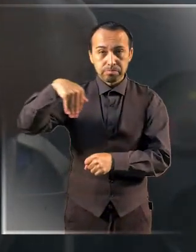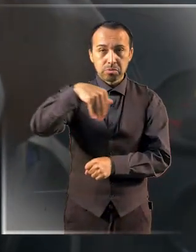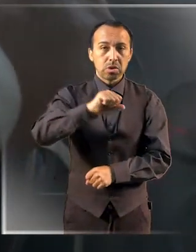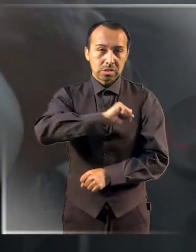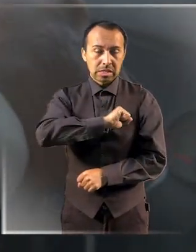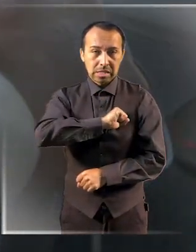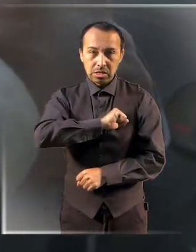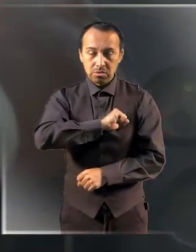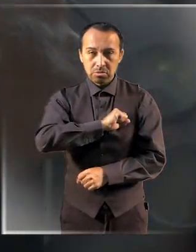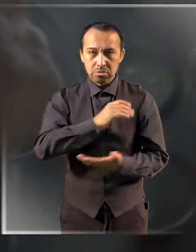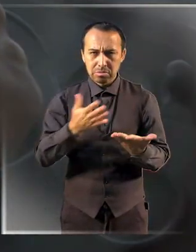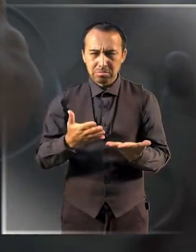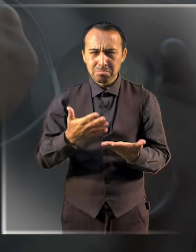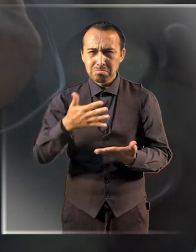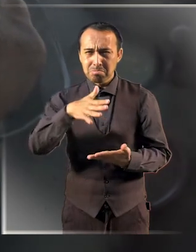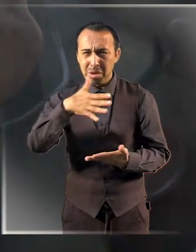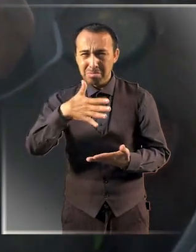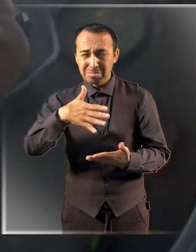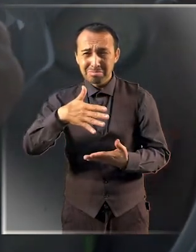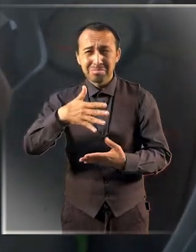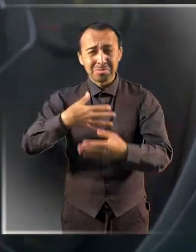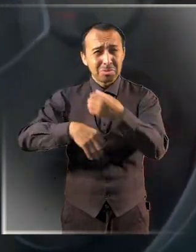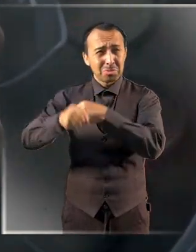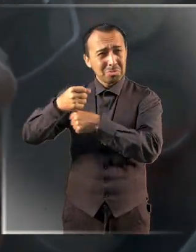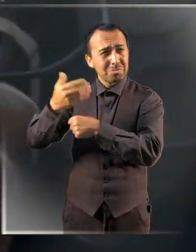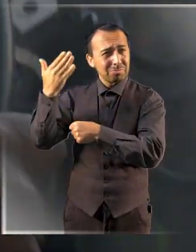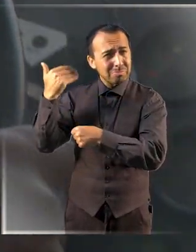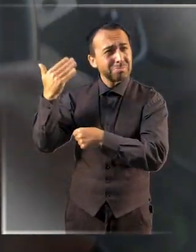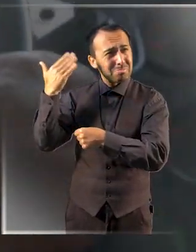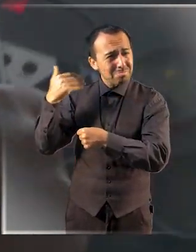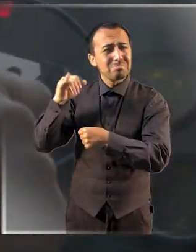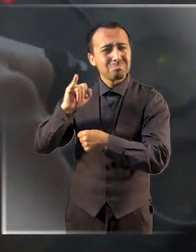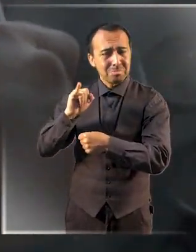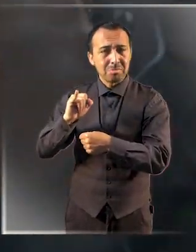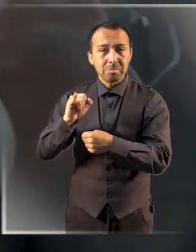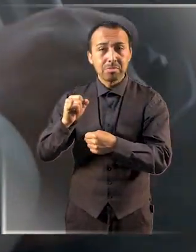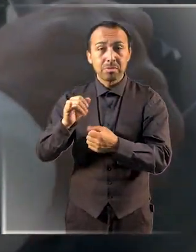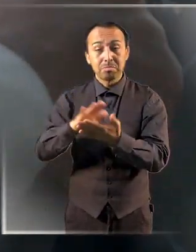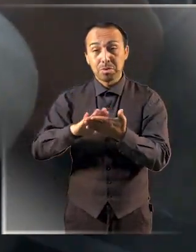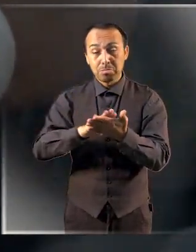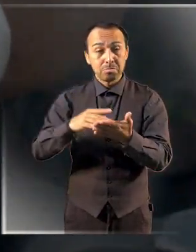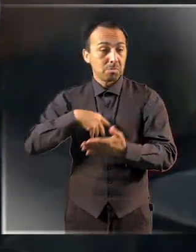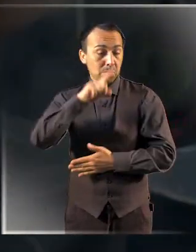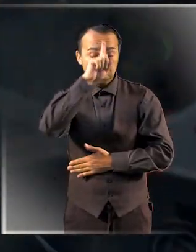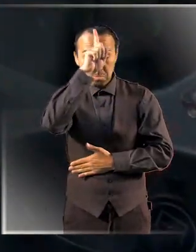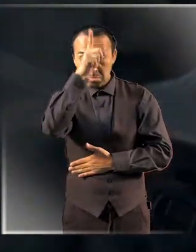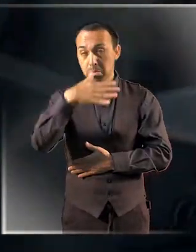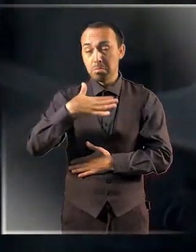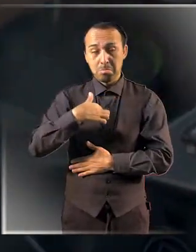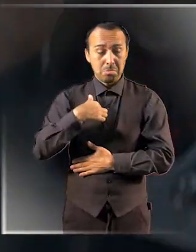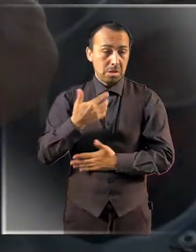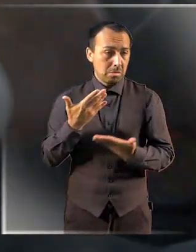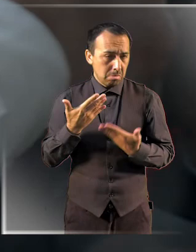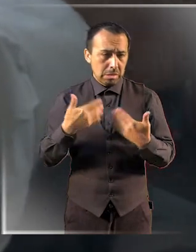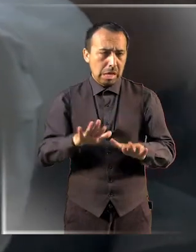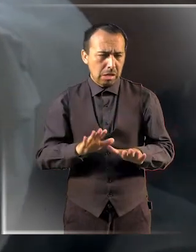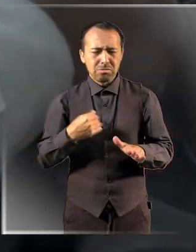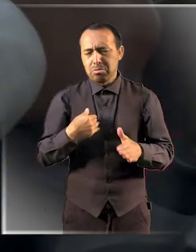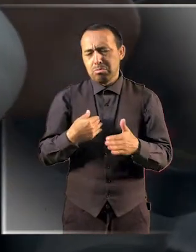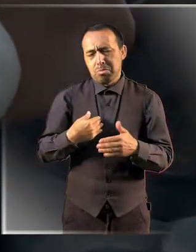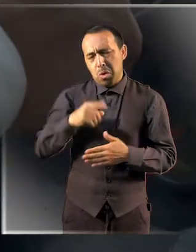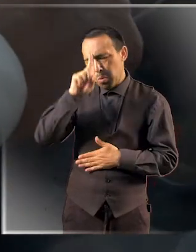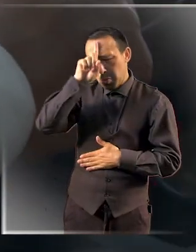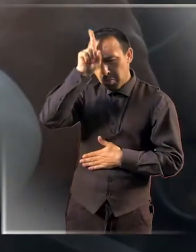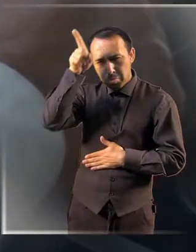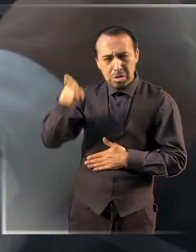trabajo en el Transantiago hace varios años. Y la rutina mía es más, ya estoy